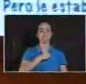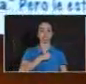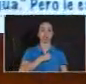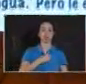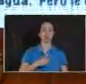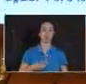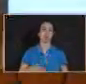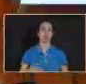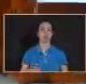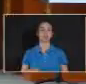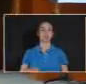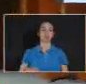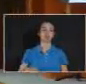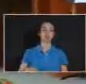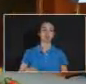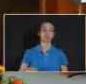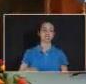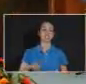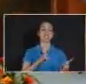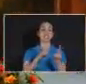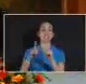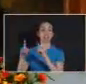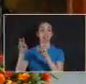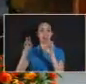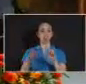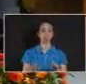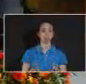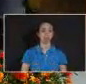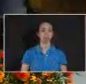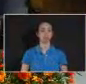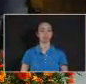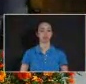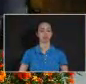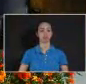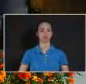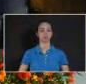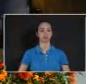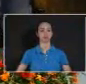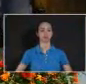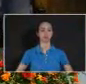tal cosa. Tu tiempo parece ser, hermano.